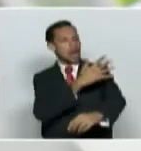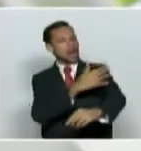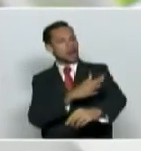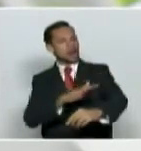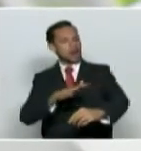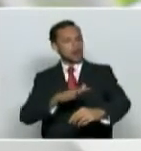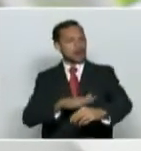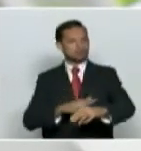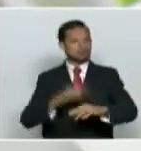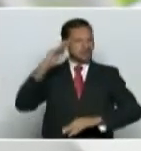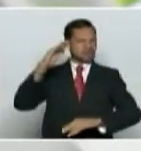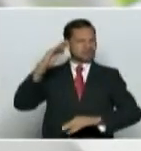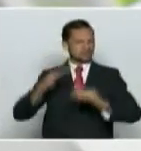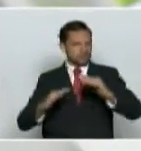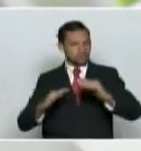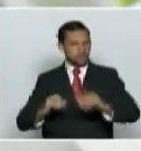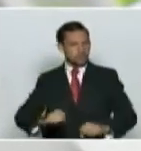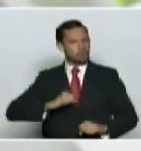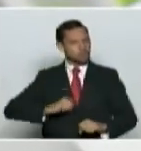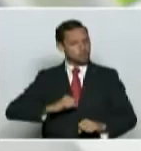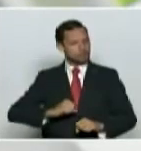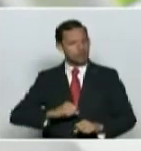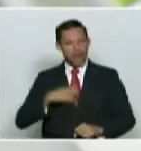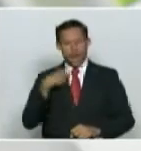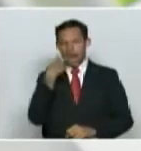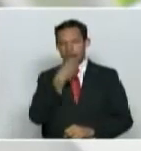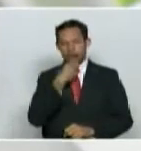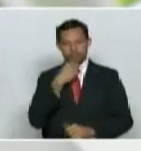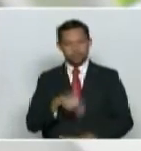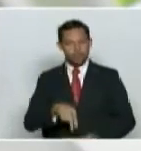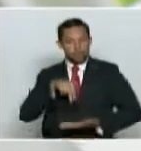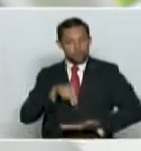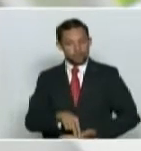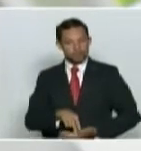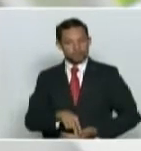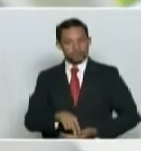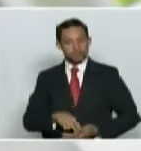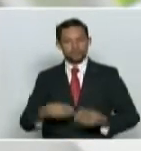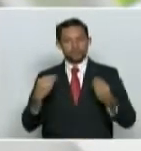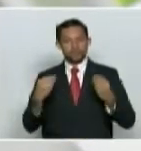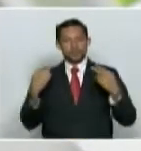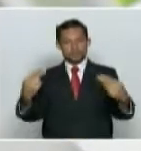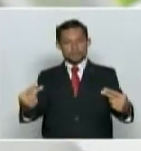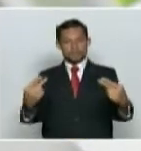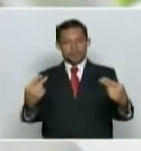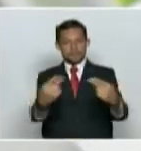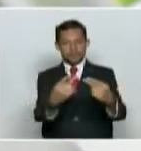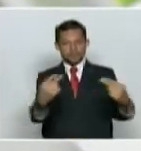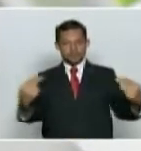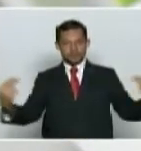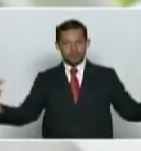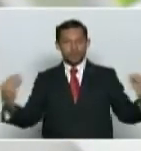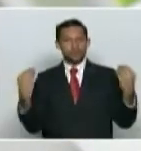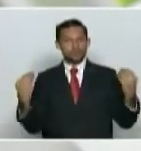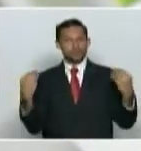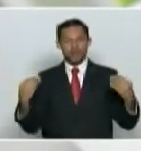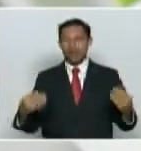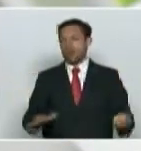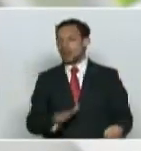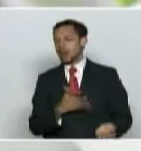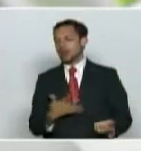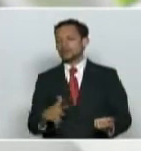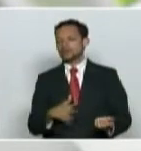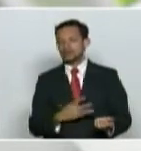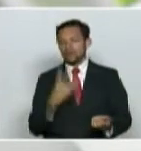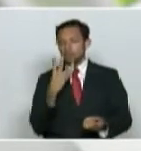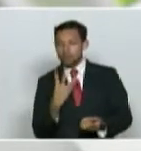medido y tiene que tener berraquera. Porque para pararse en una tarima y pararse al lado de cuatro